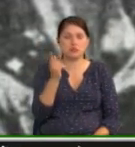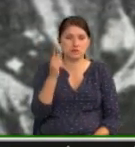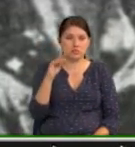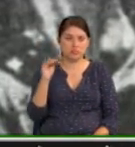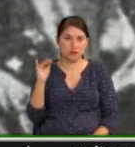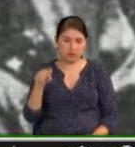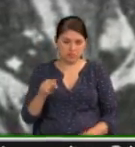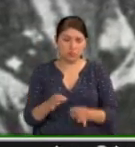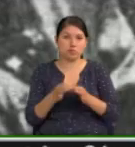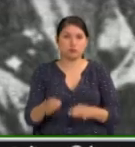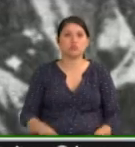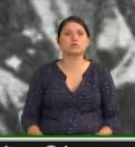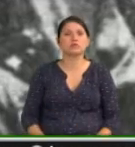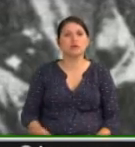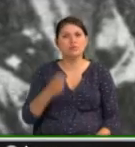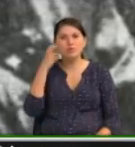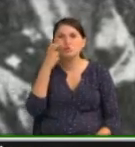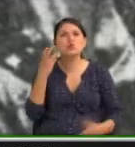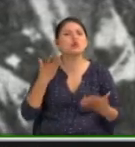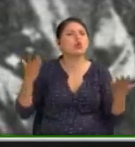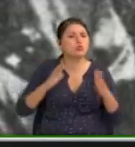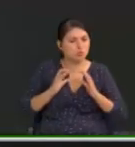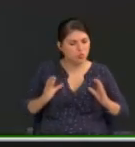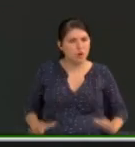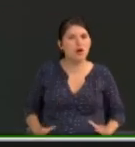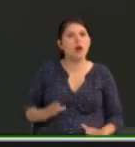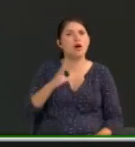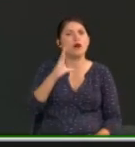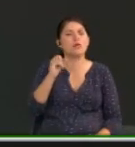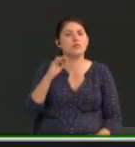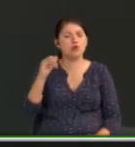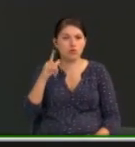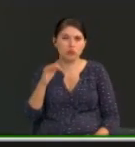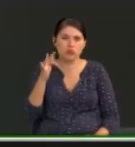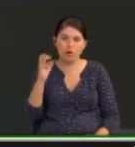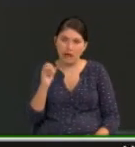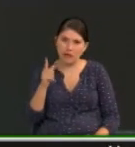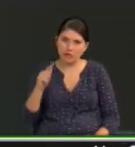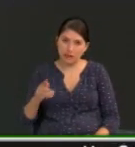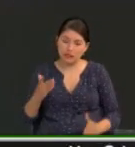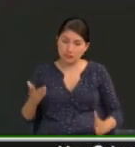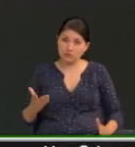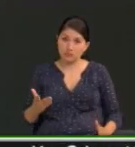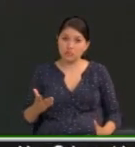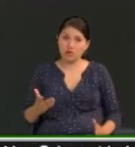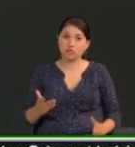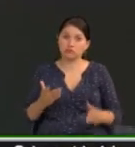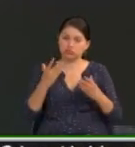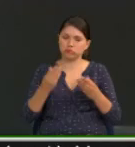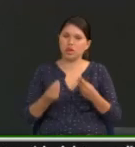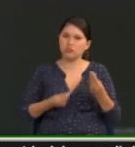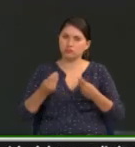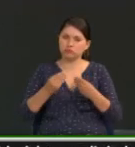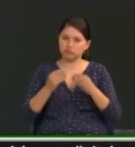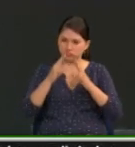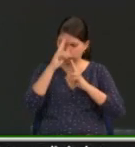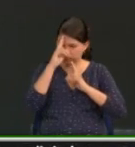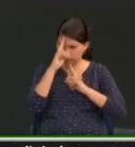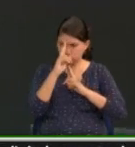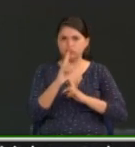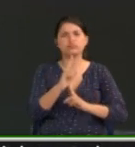municipio. Busquemos dónde están los restos de Camilo Torres para que en un gesto